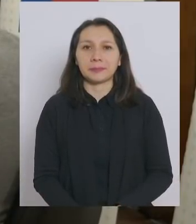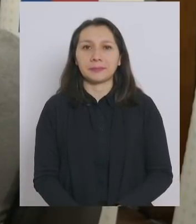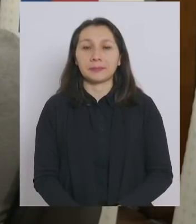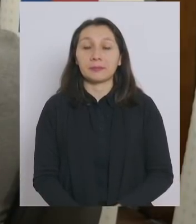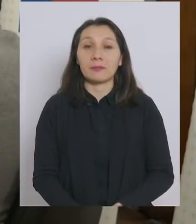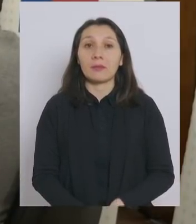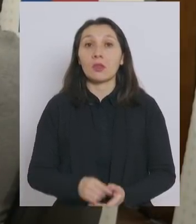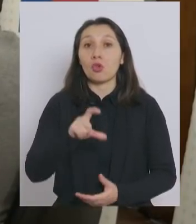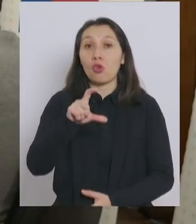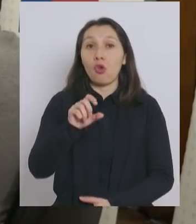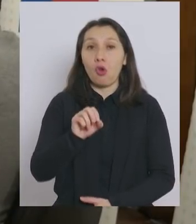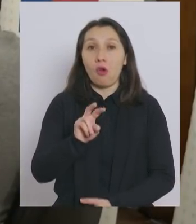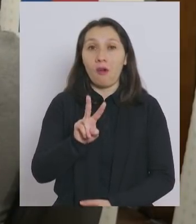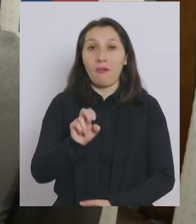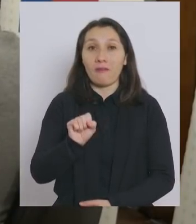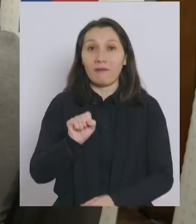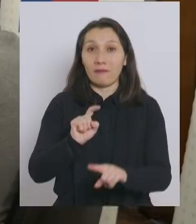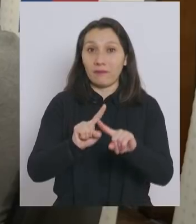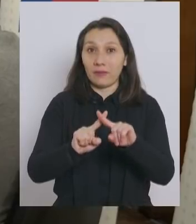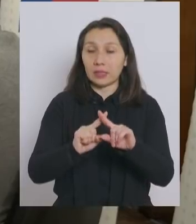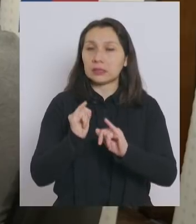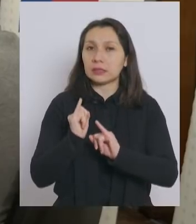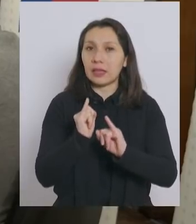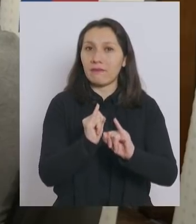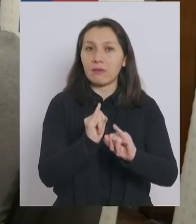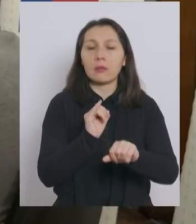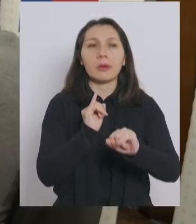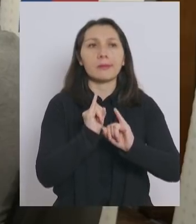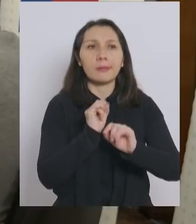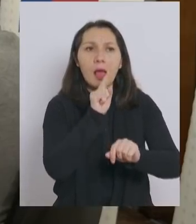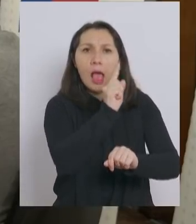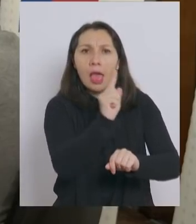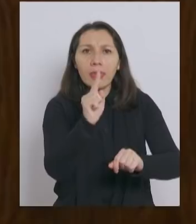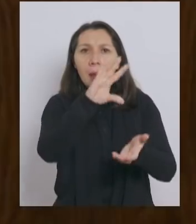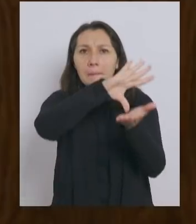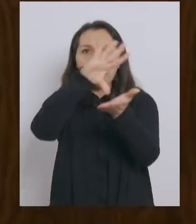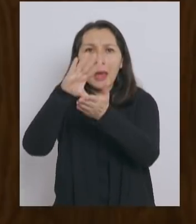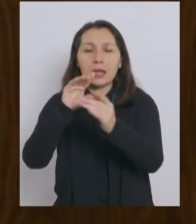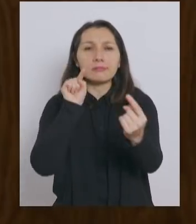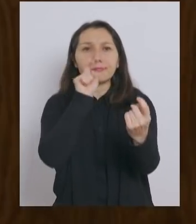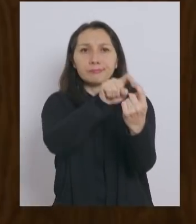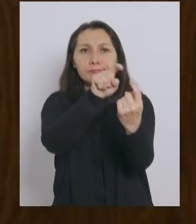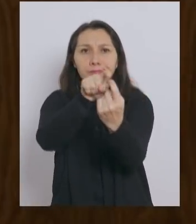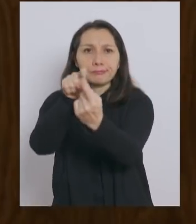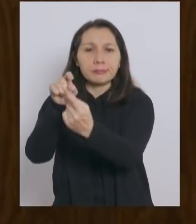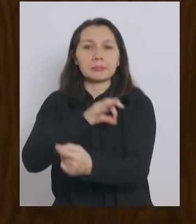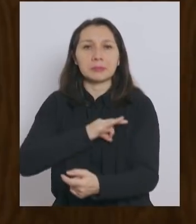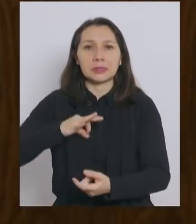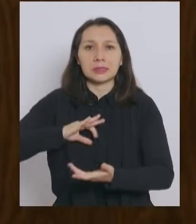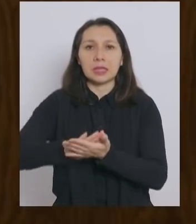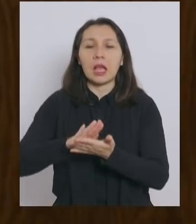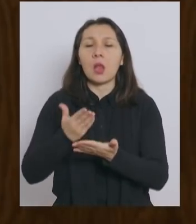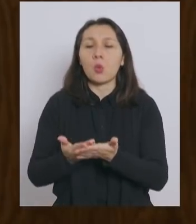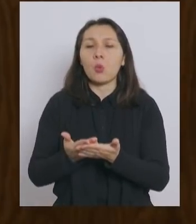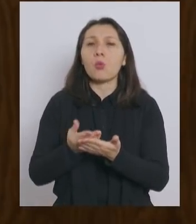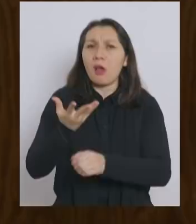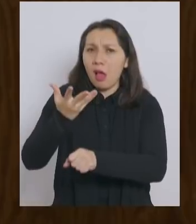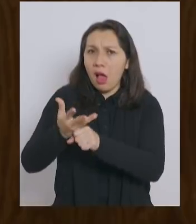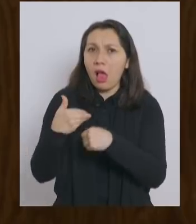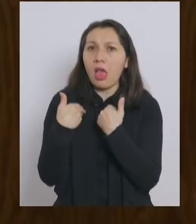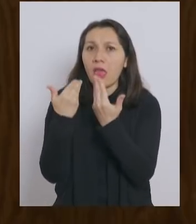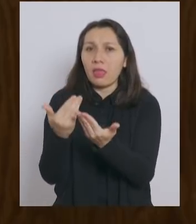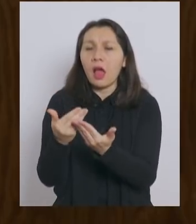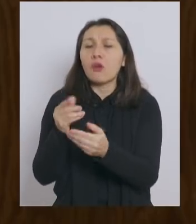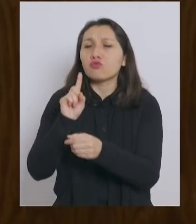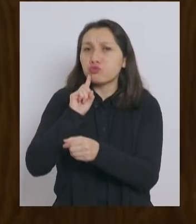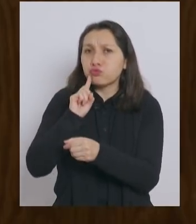El mecanismo COVAX, entonces, informa directamente a cada país, a través de sus ministerios de salud, sobre las entregas y la disponibilidad de las